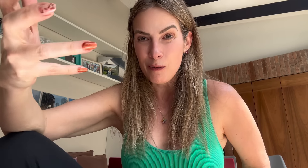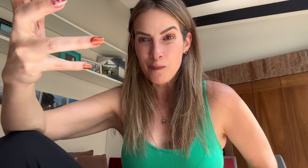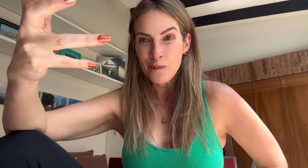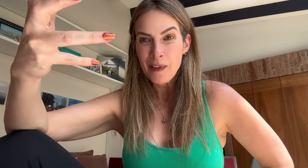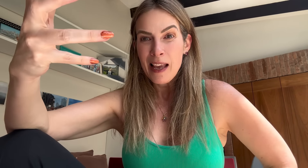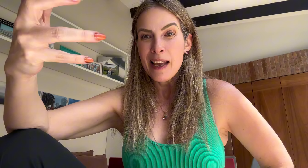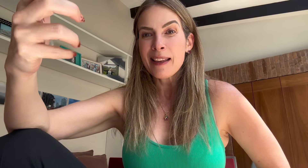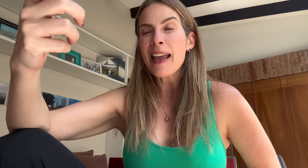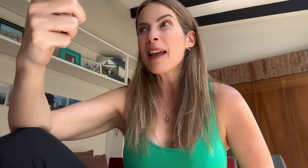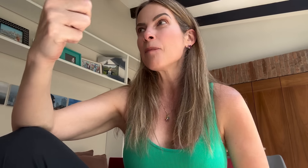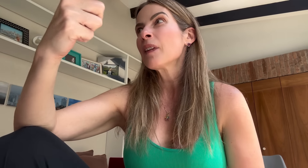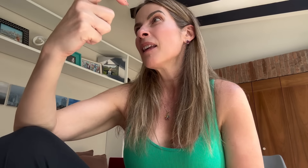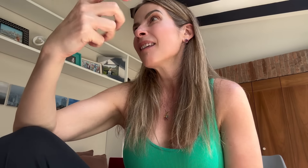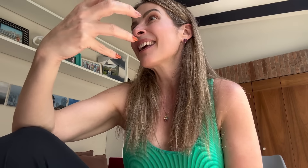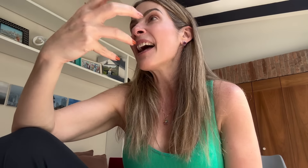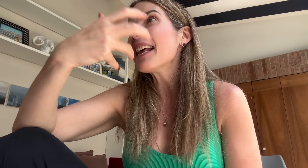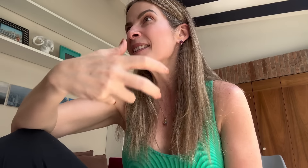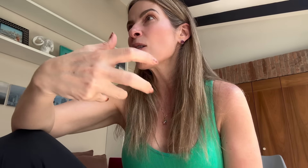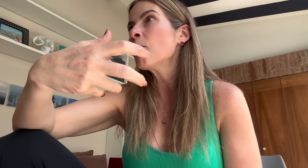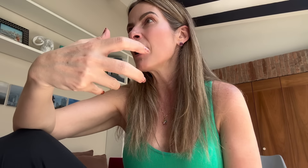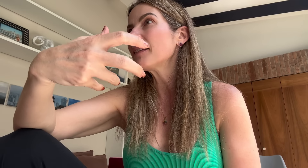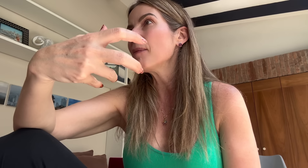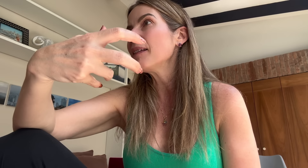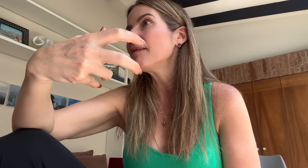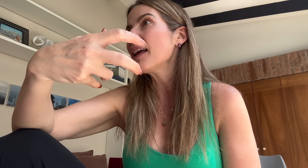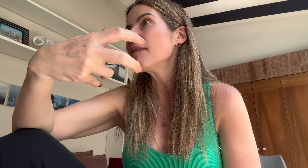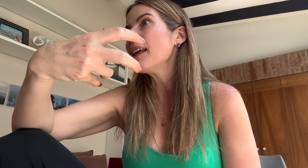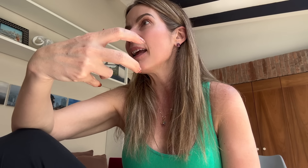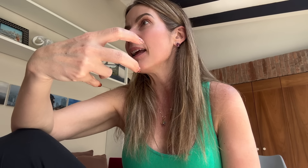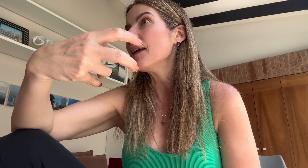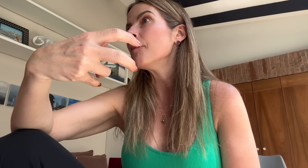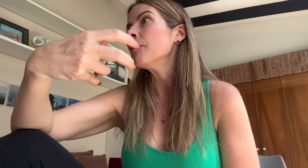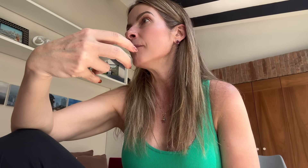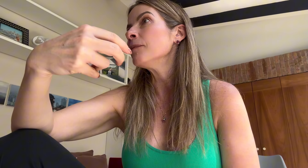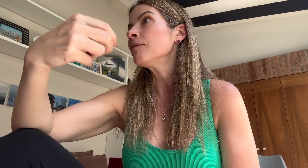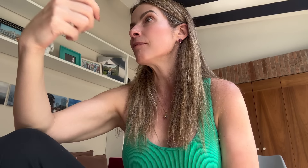oposición que carece completamente de...